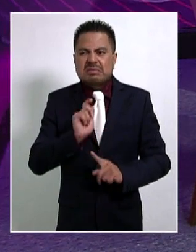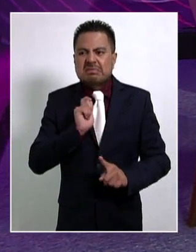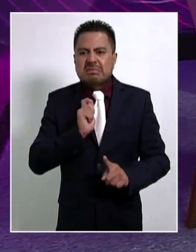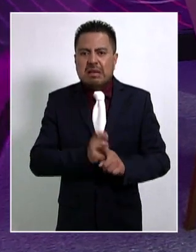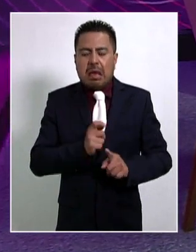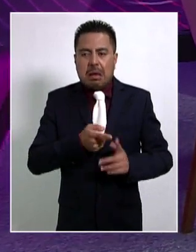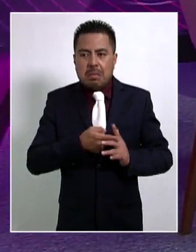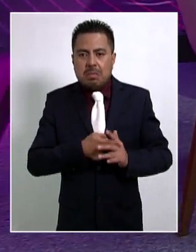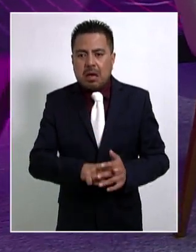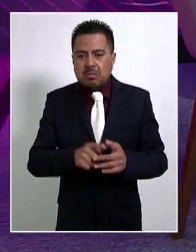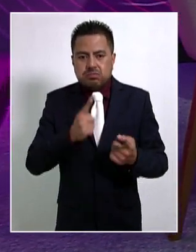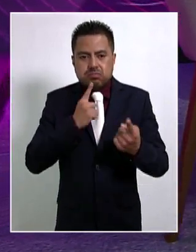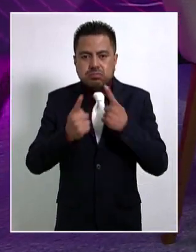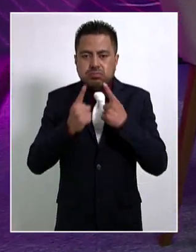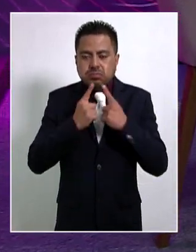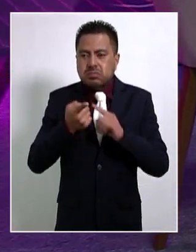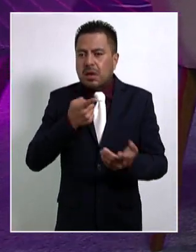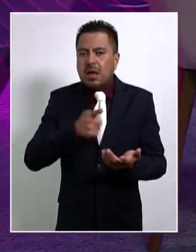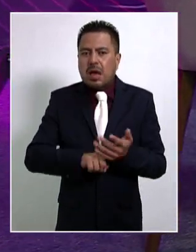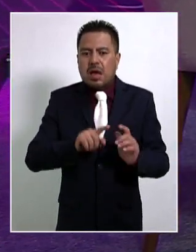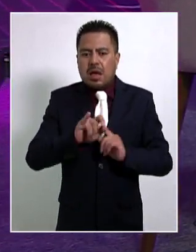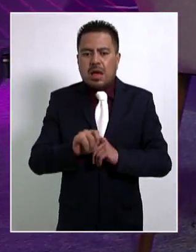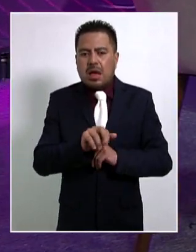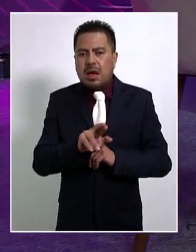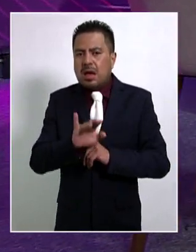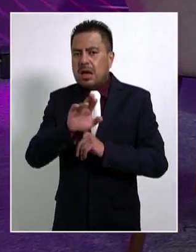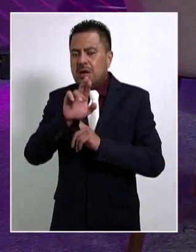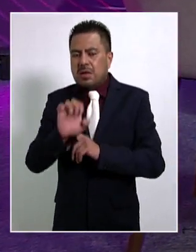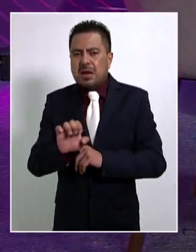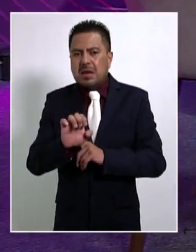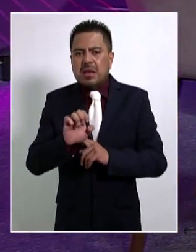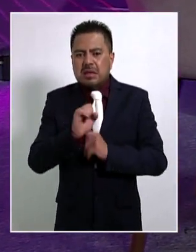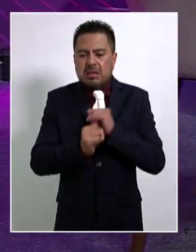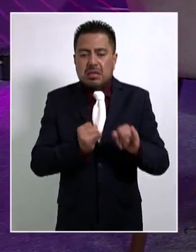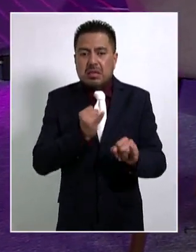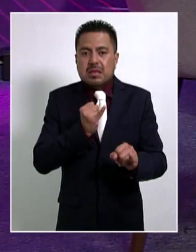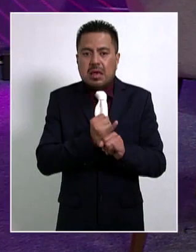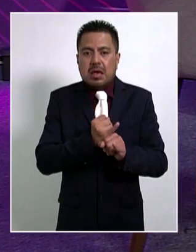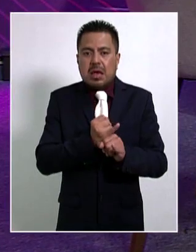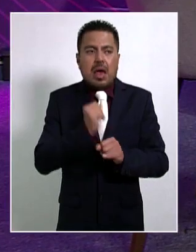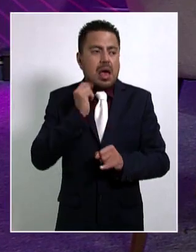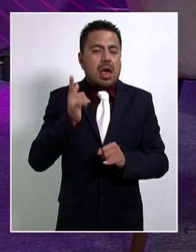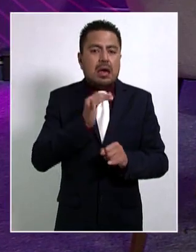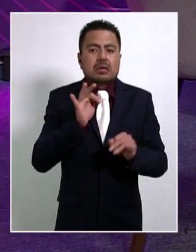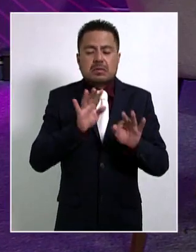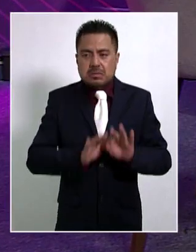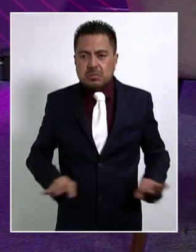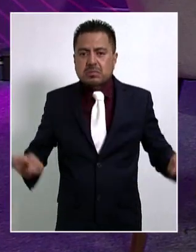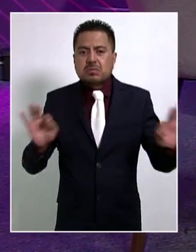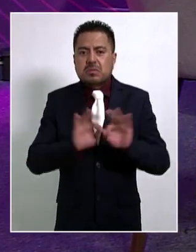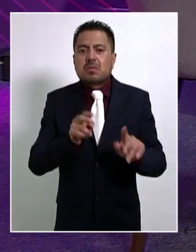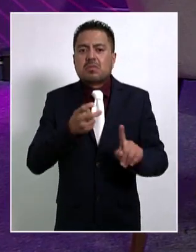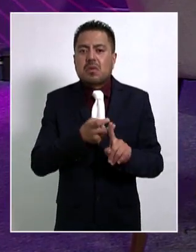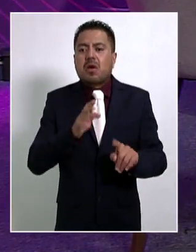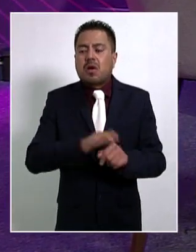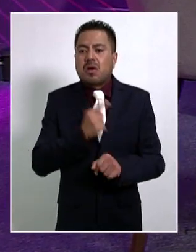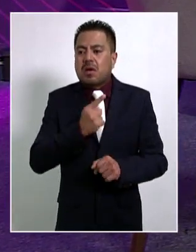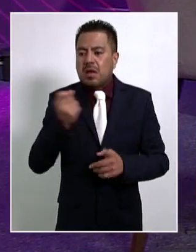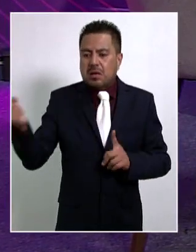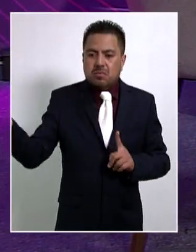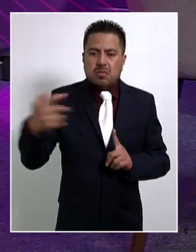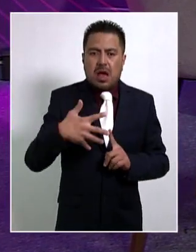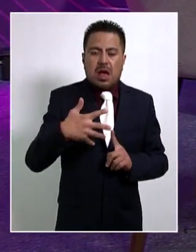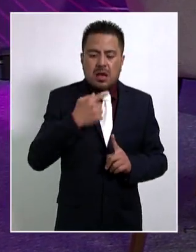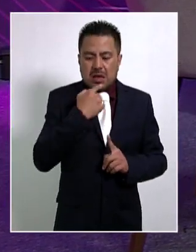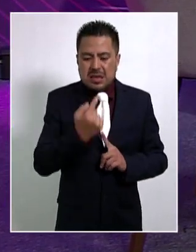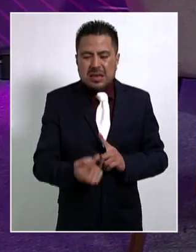empieza a haber ya un diálogo dentro de Jauría Trans intergeneracional. Entonces es algo muy importante porque ha llegado desde